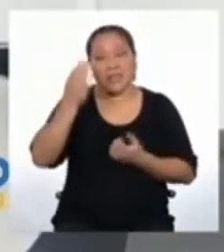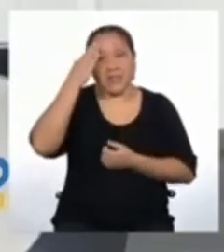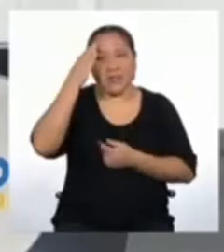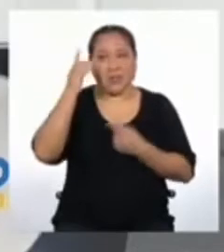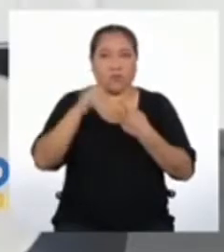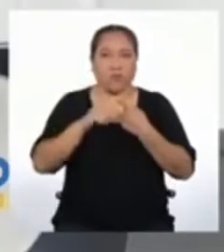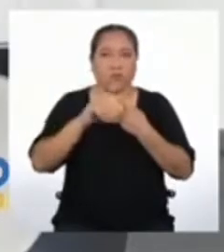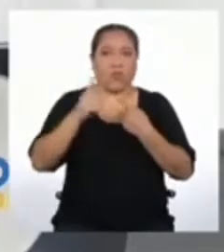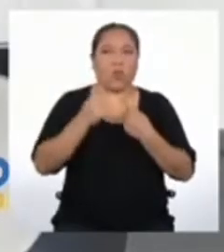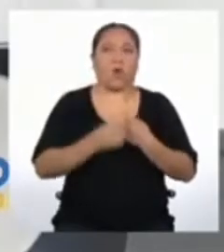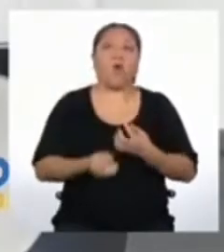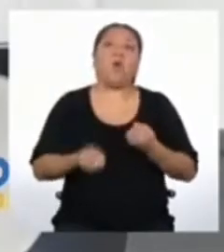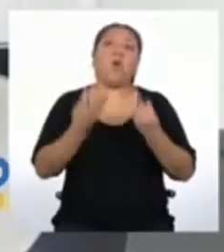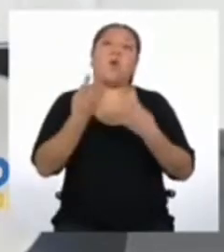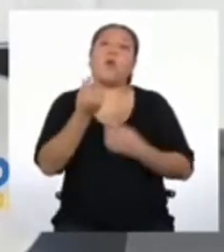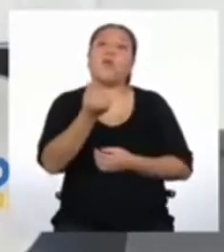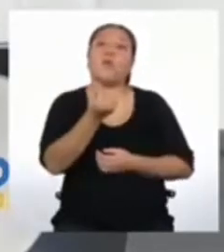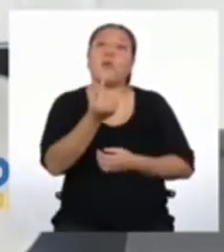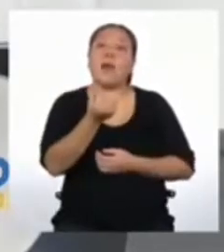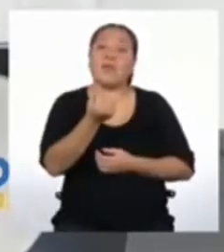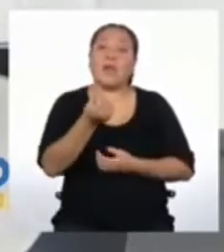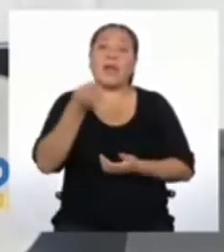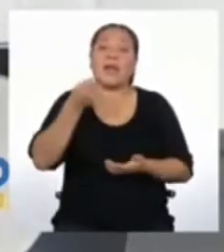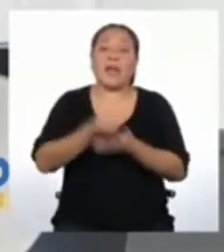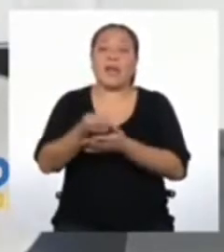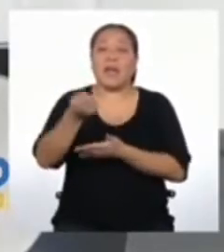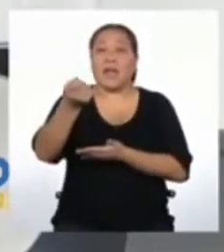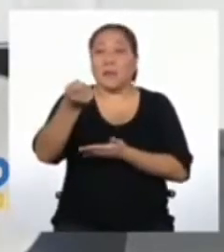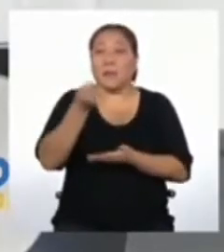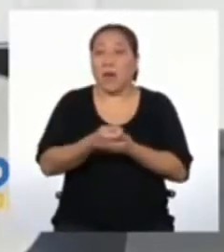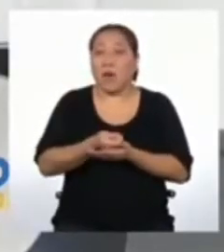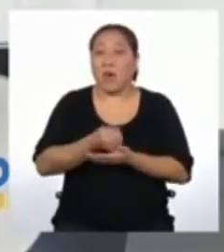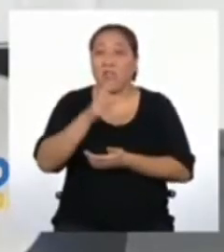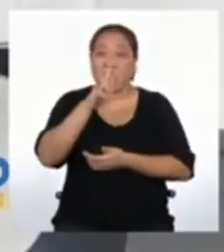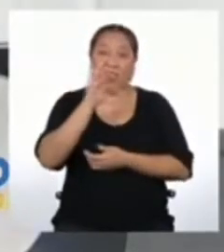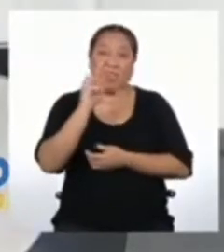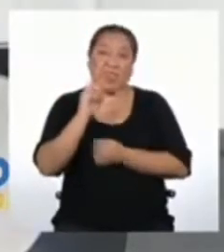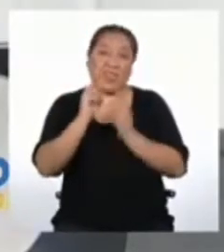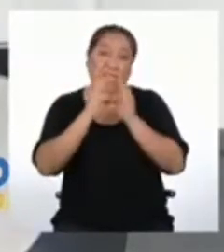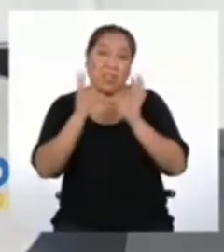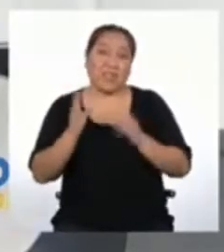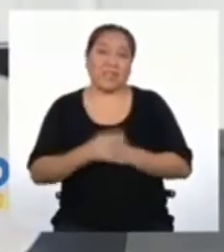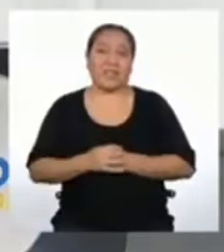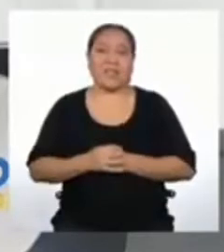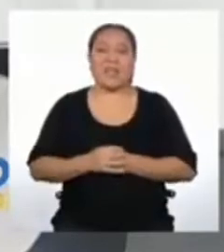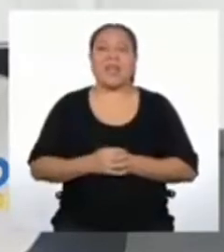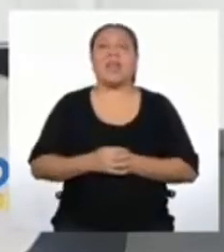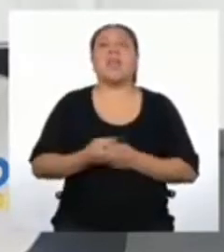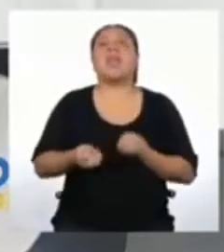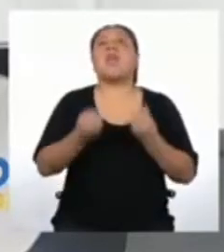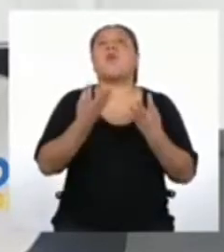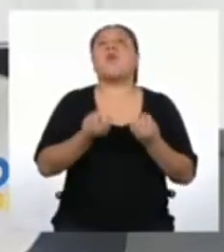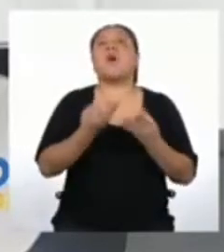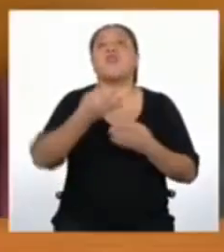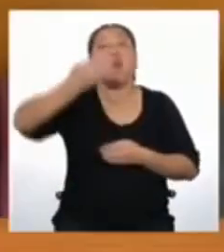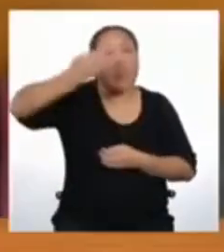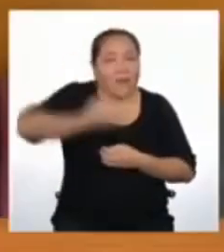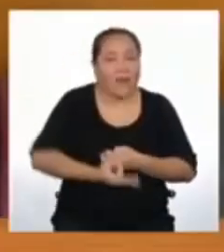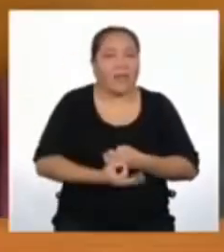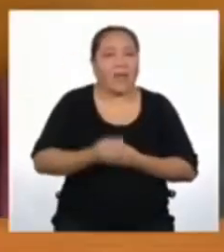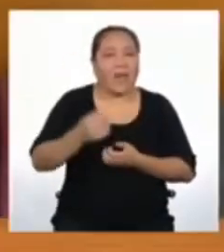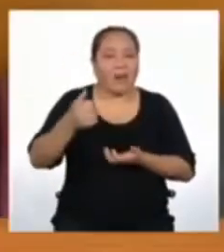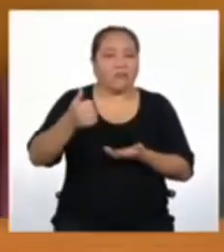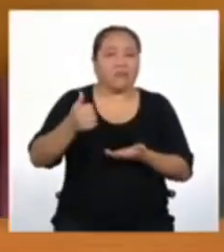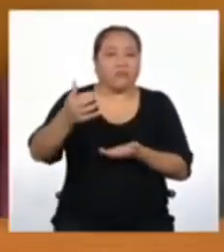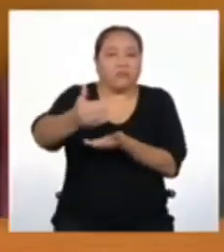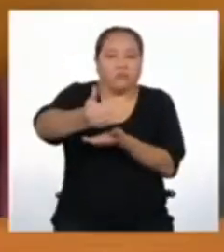1. ¿Cuánto fue el dinero total que gastó en los 30 días? Y 2. ¿Cuál fue la ganancia neta de todo el mes? ¿Por